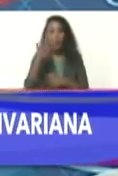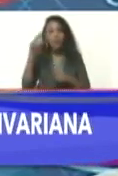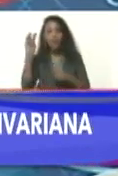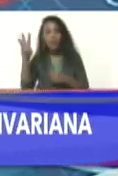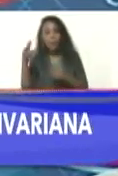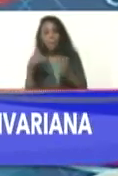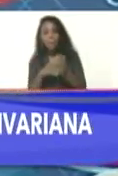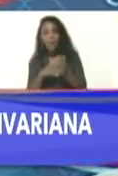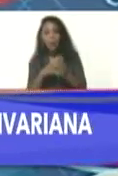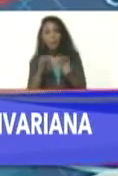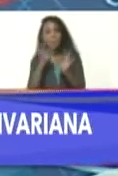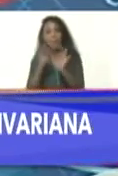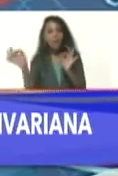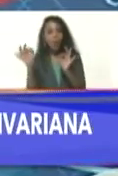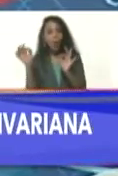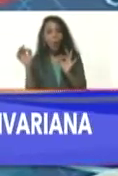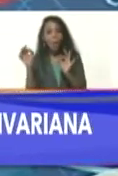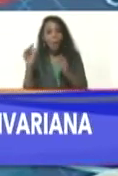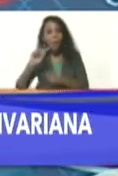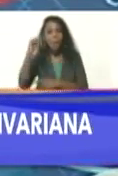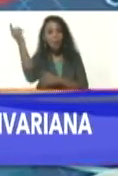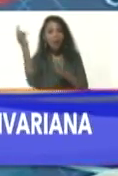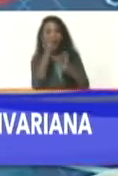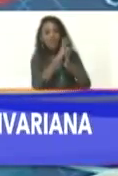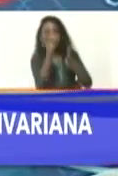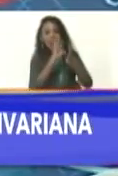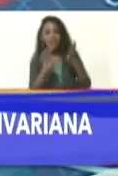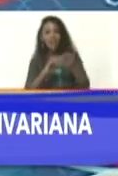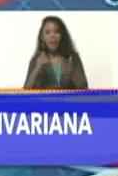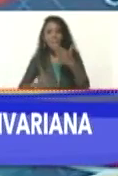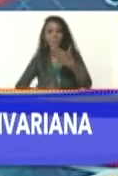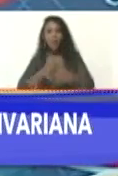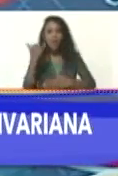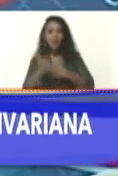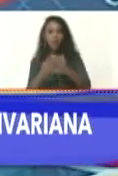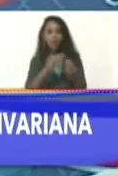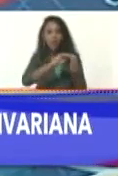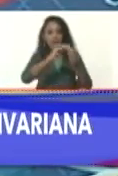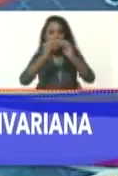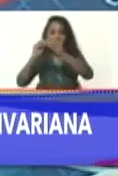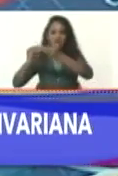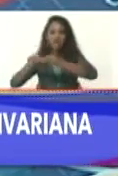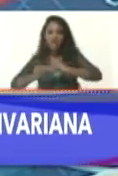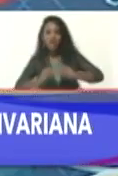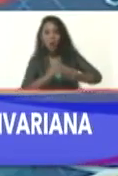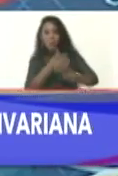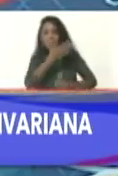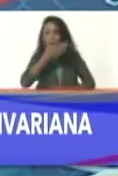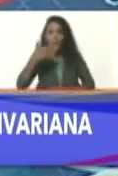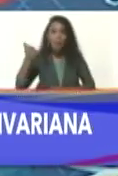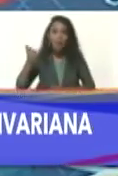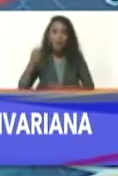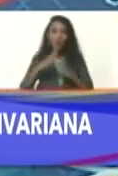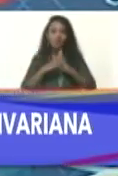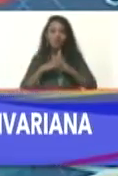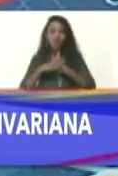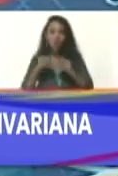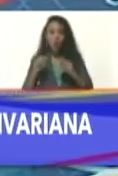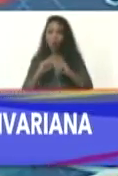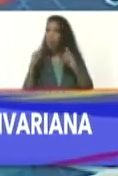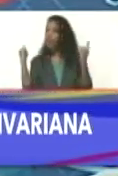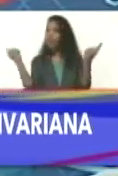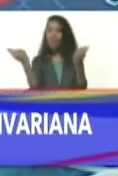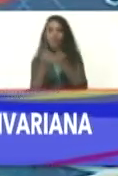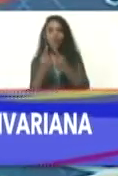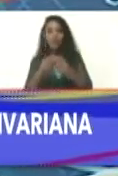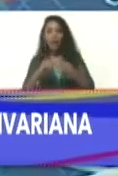153.053 petros para la primera fase del proyecto de adecuación y mejoramiento de todos los espacios de